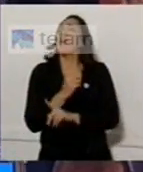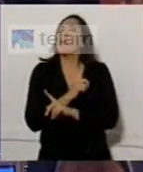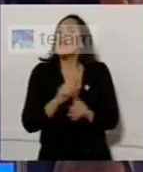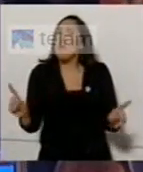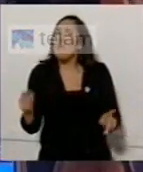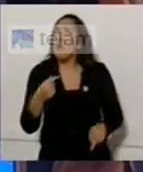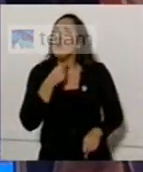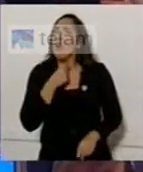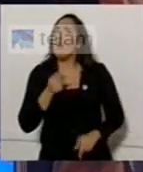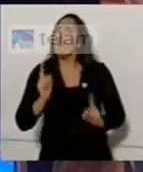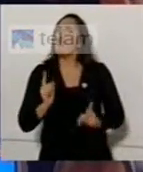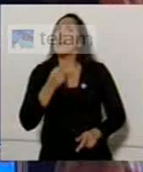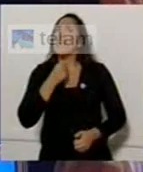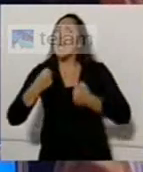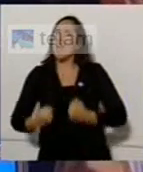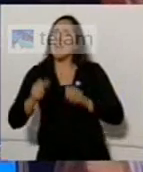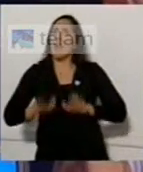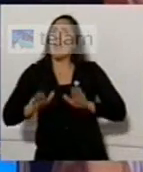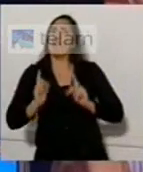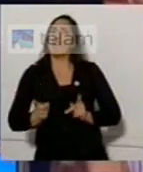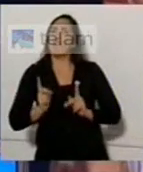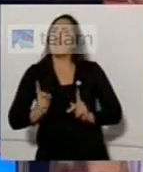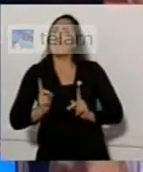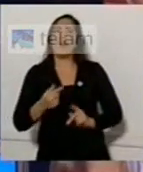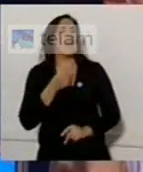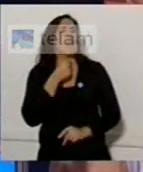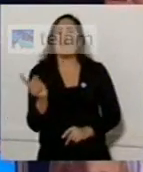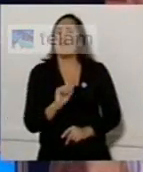quiero ser. Es necesario